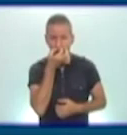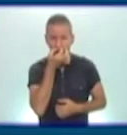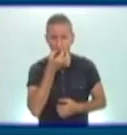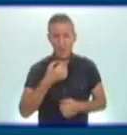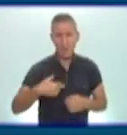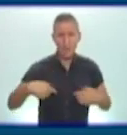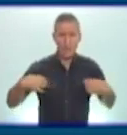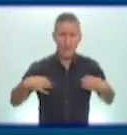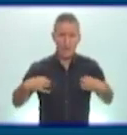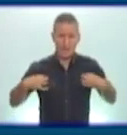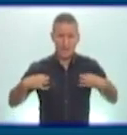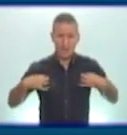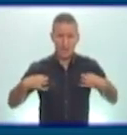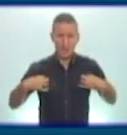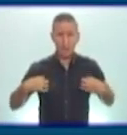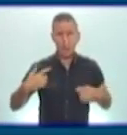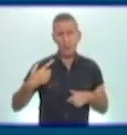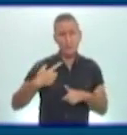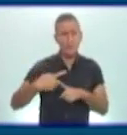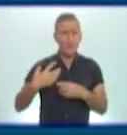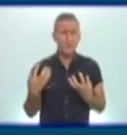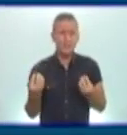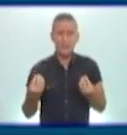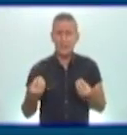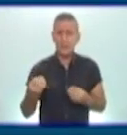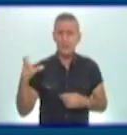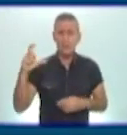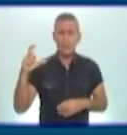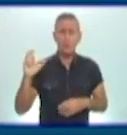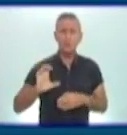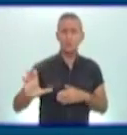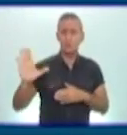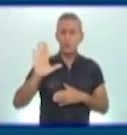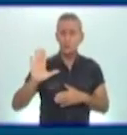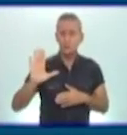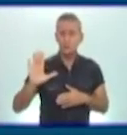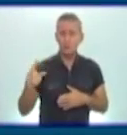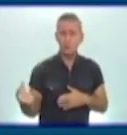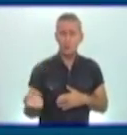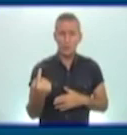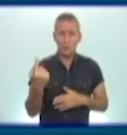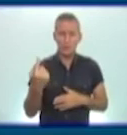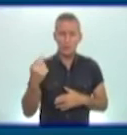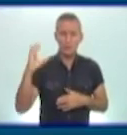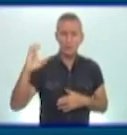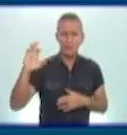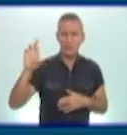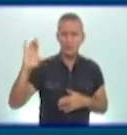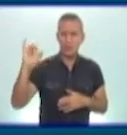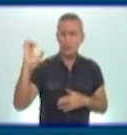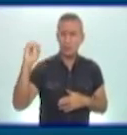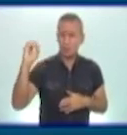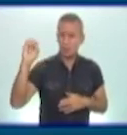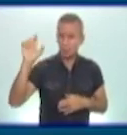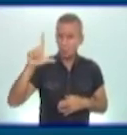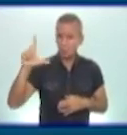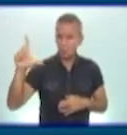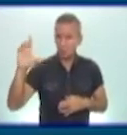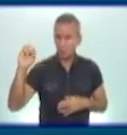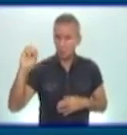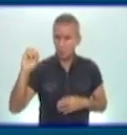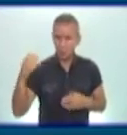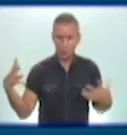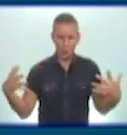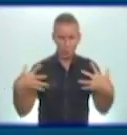continente, fue con el tiempo dando origen a lo cubano que primero se llamó criollo En esa mezcla continua se